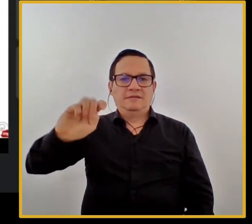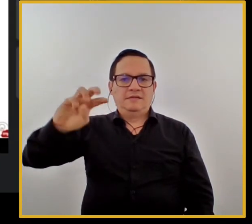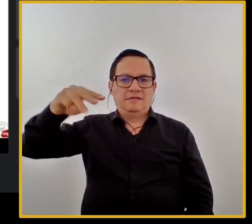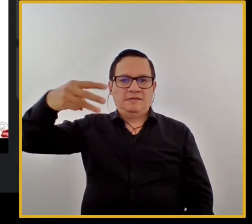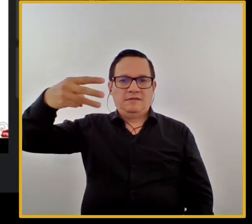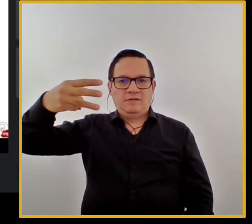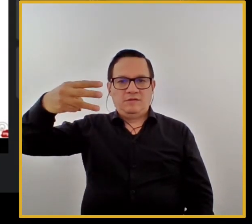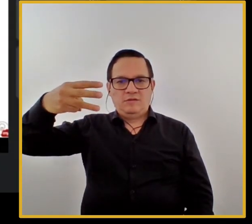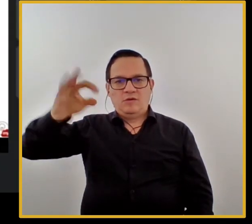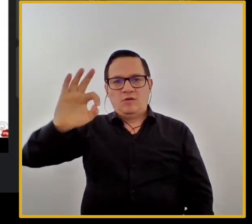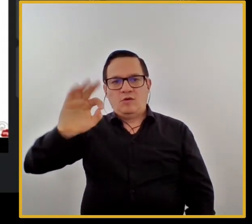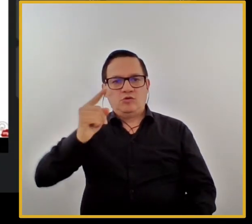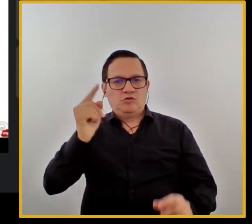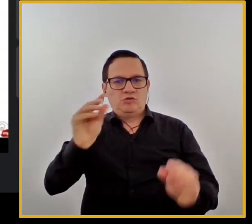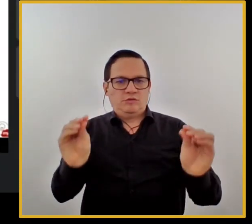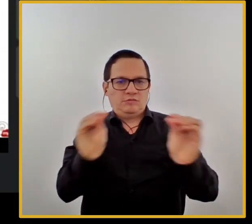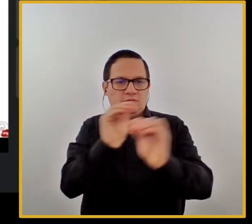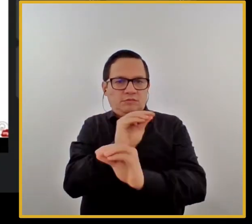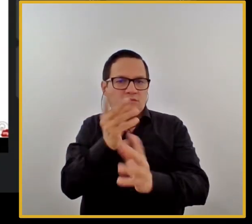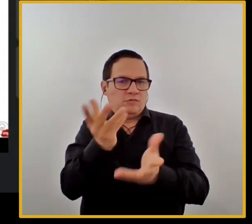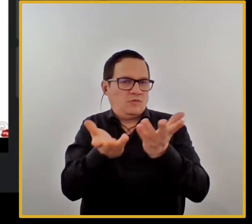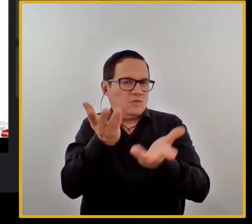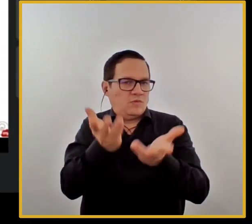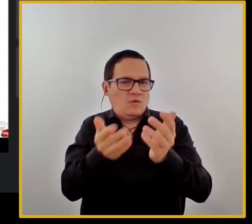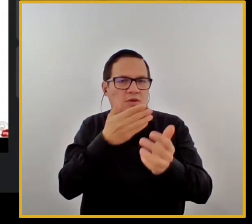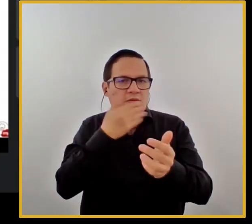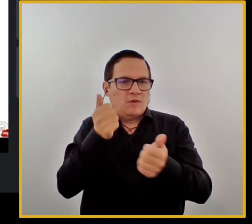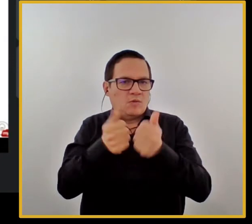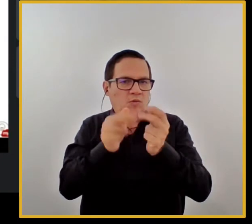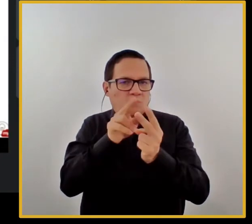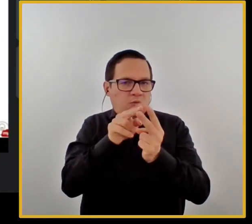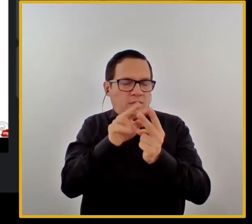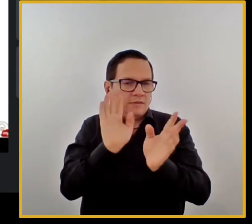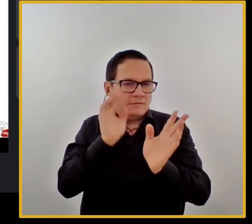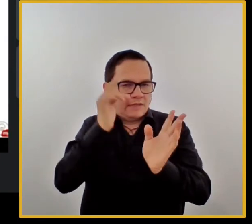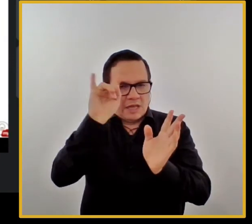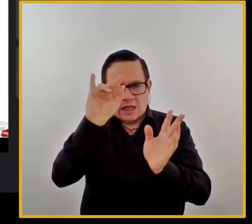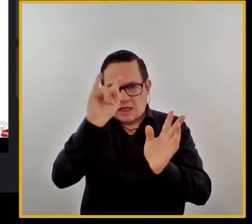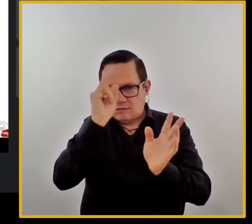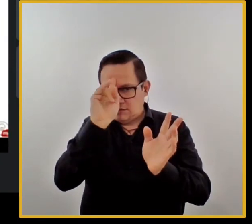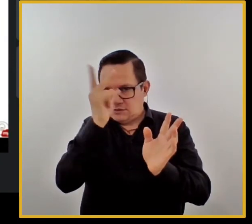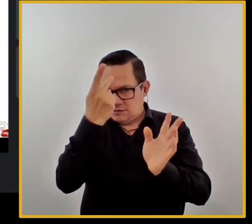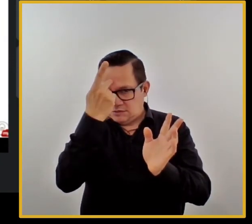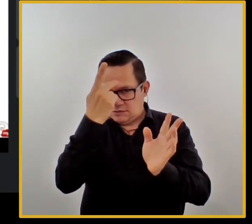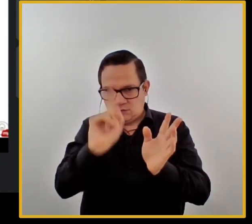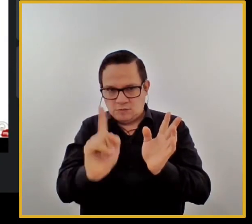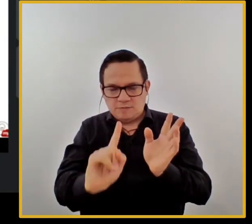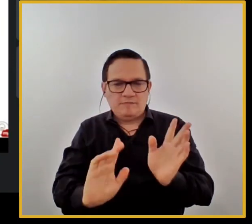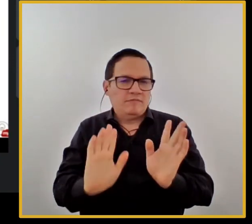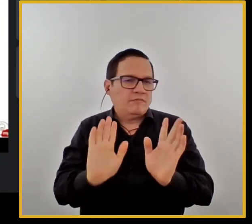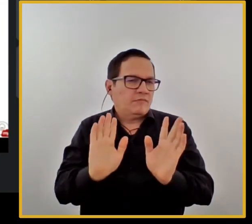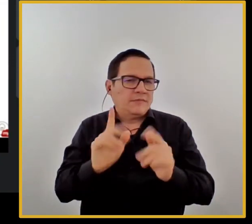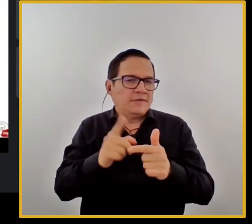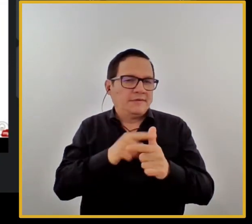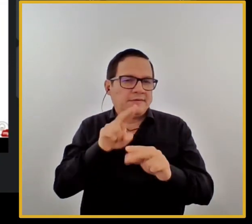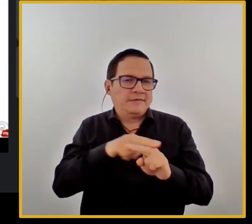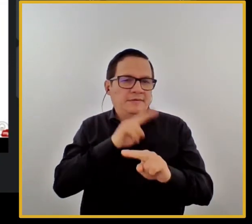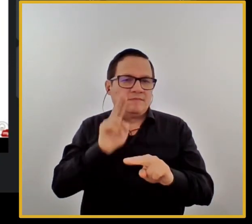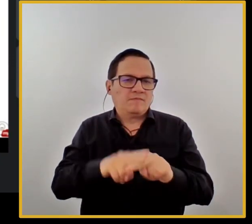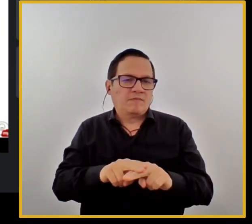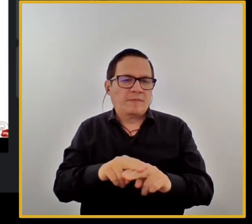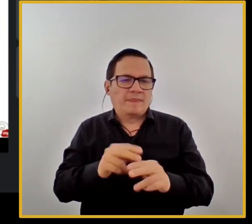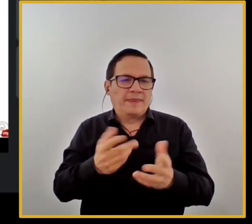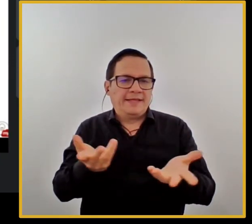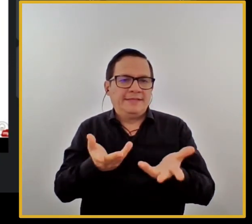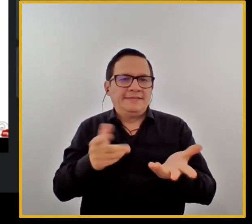el 3X. ¿Cuál de las dos formas sabemos que es la correcta? De pronto para no equivocarnos. Pues normalmente acá lo que uno